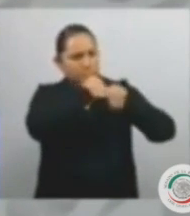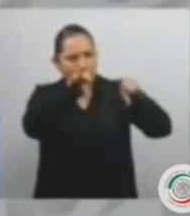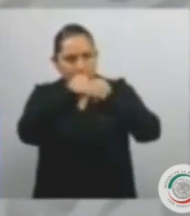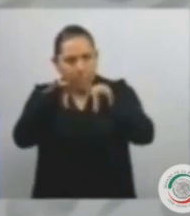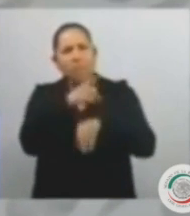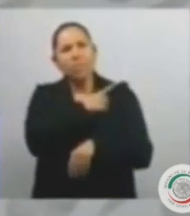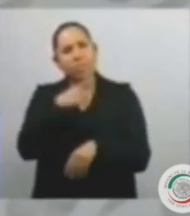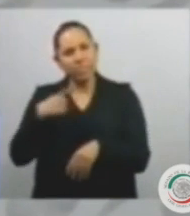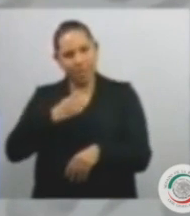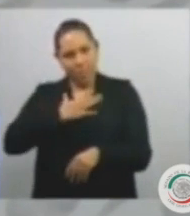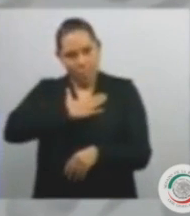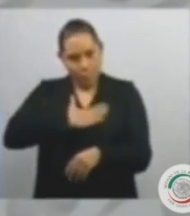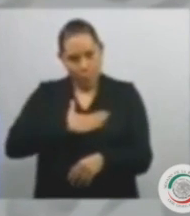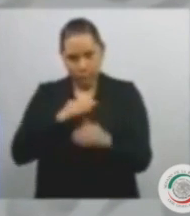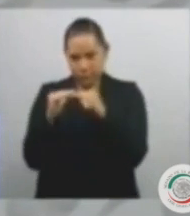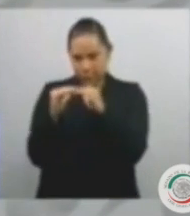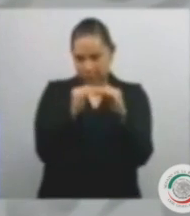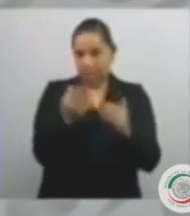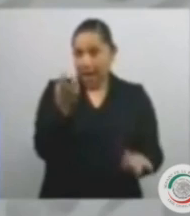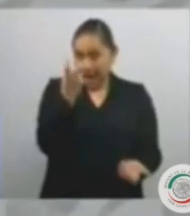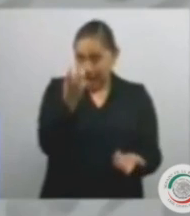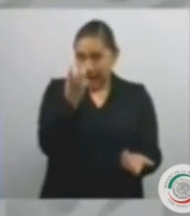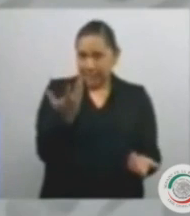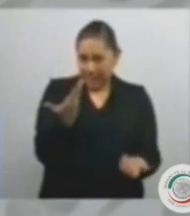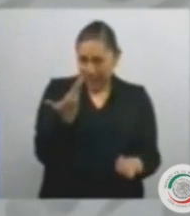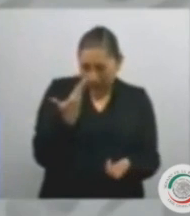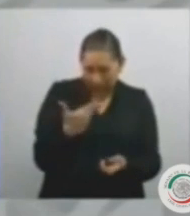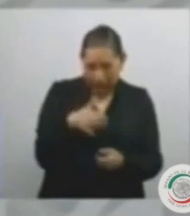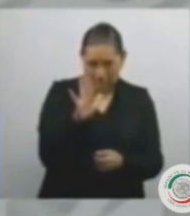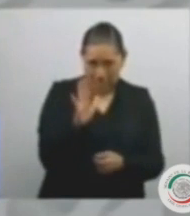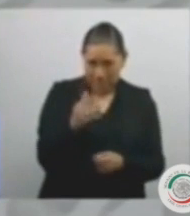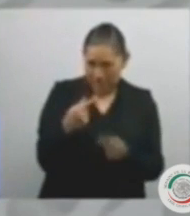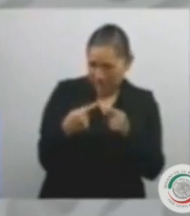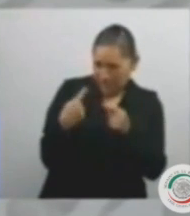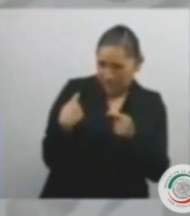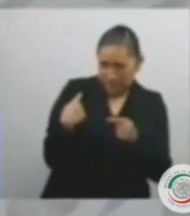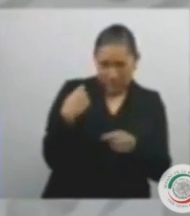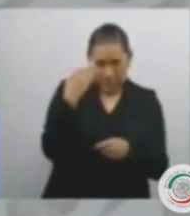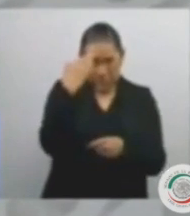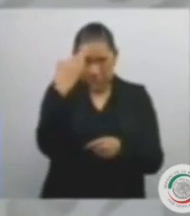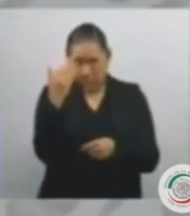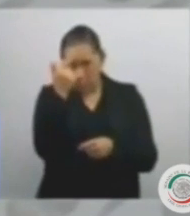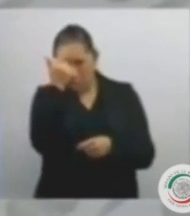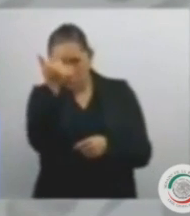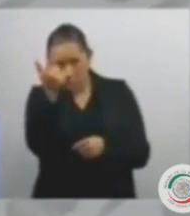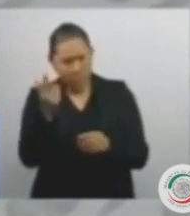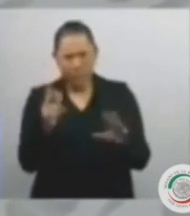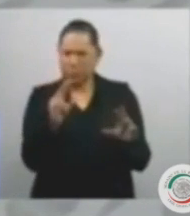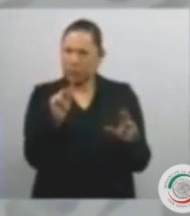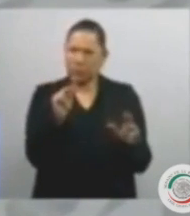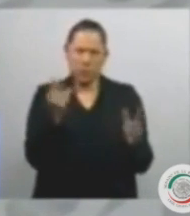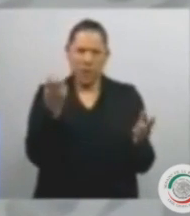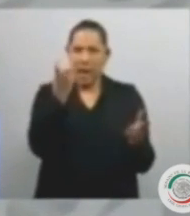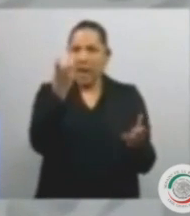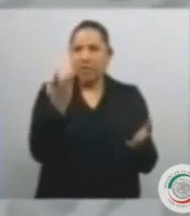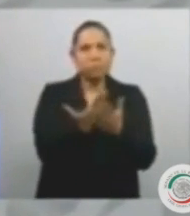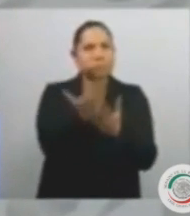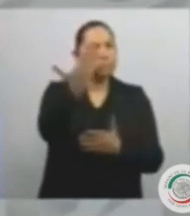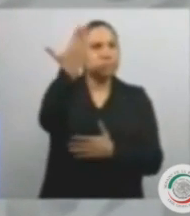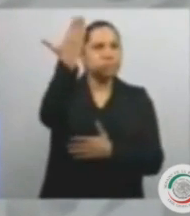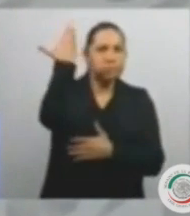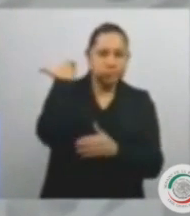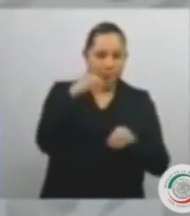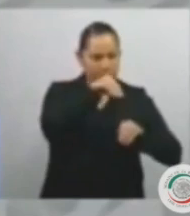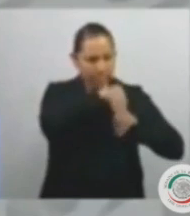mañana. México tiene una historia negra de intervenciones de parte del poder público a favor o en contra de